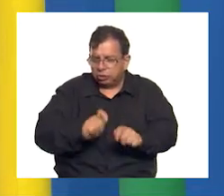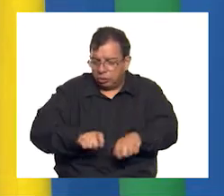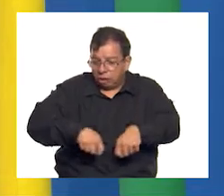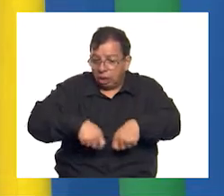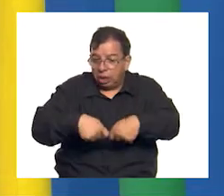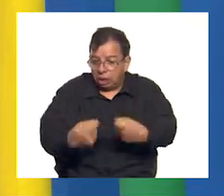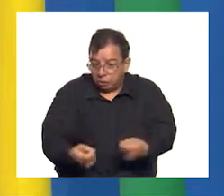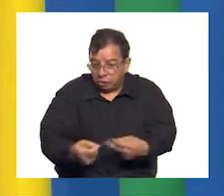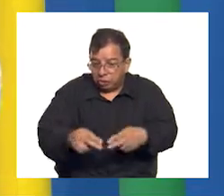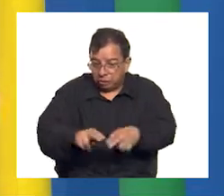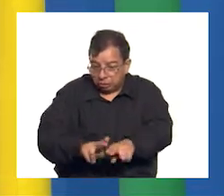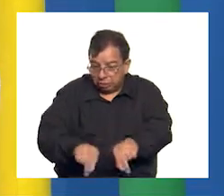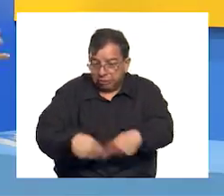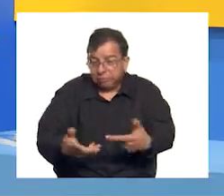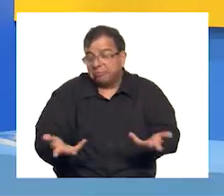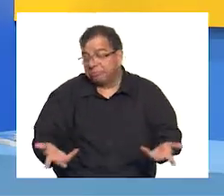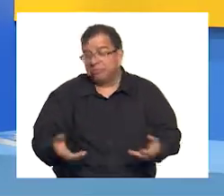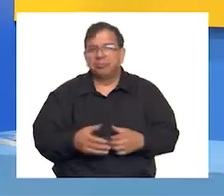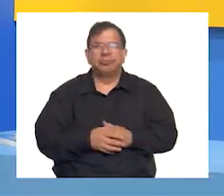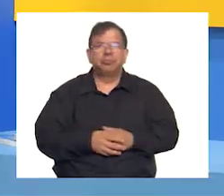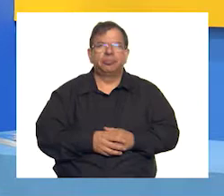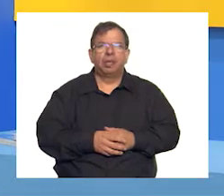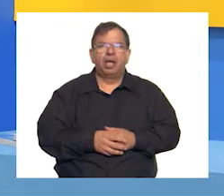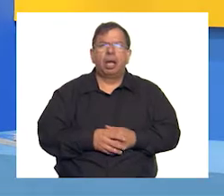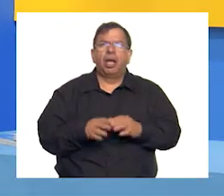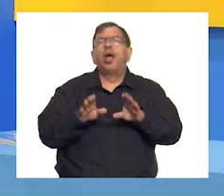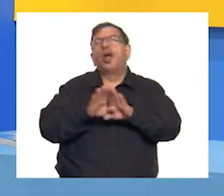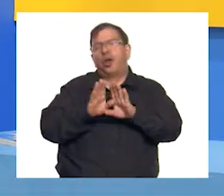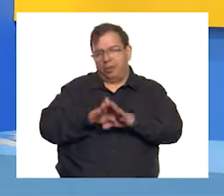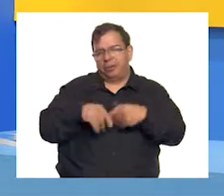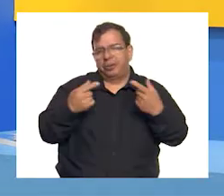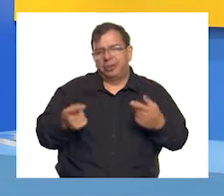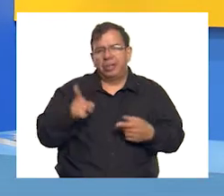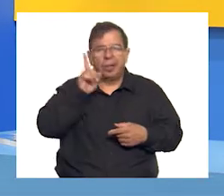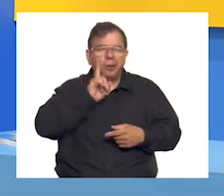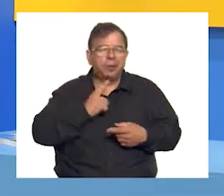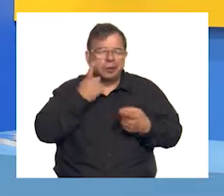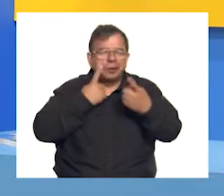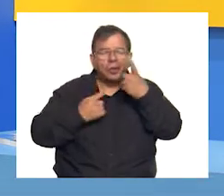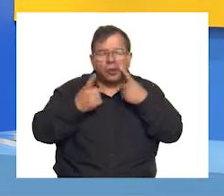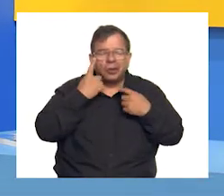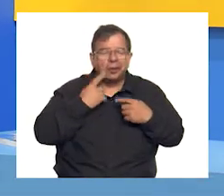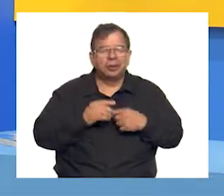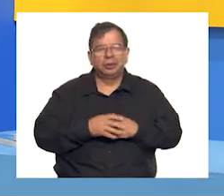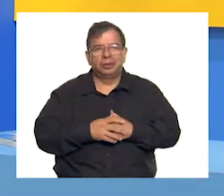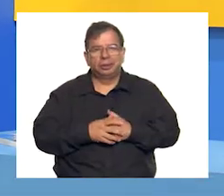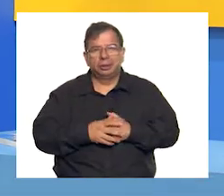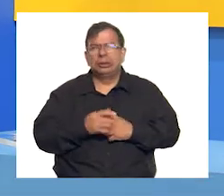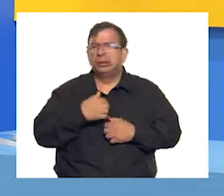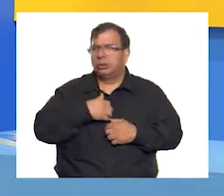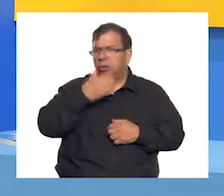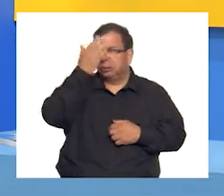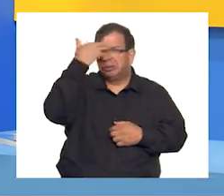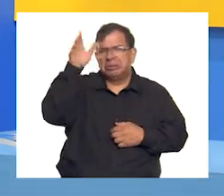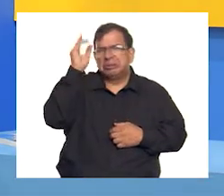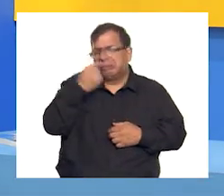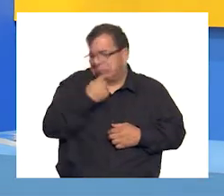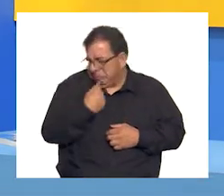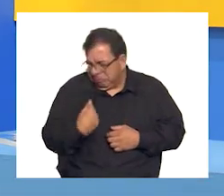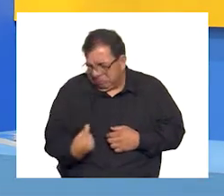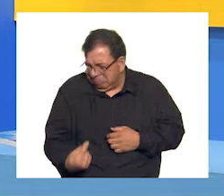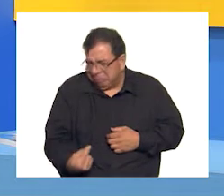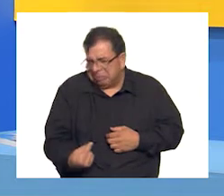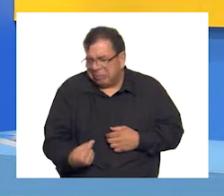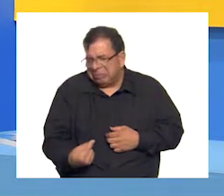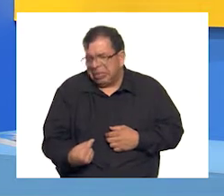sus hijos y a sus hijas. Como la leyenda de La Llorona. Recuerdo que esa leyenda yo la conocí cuando era